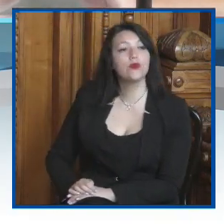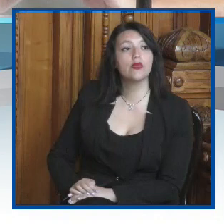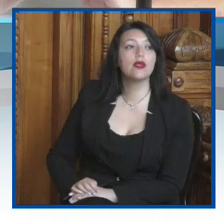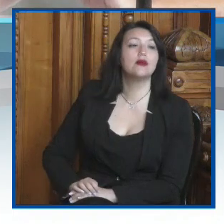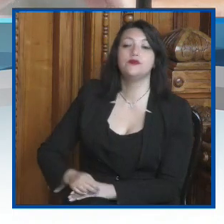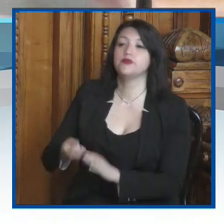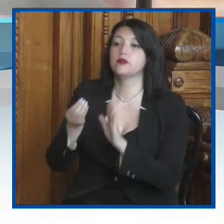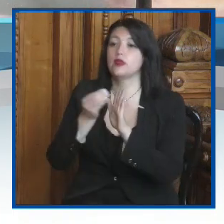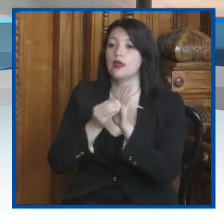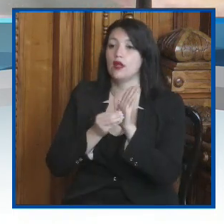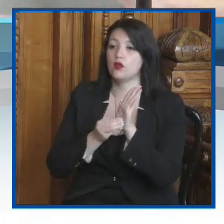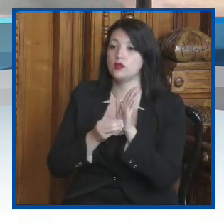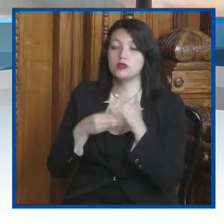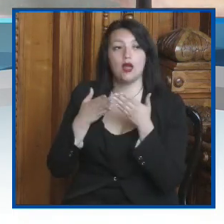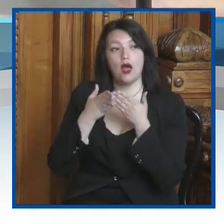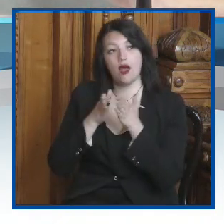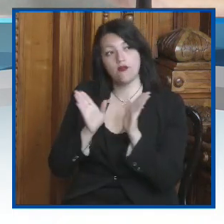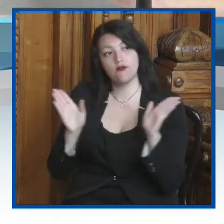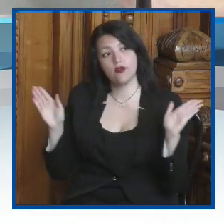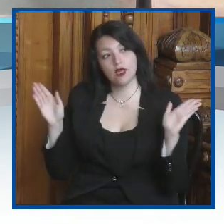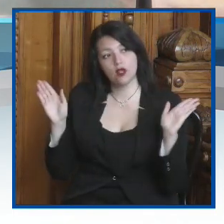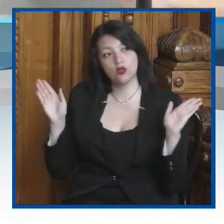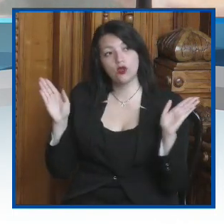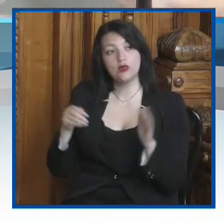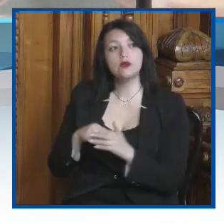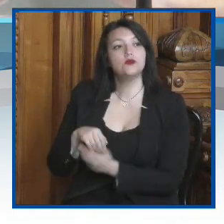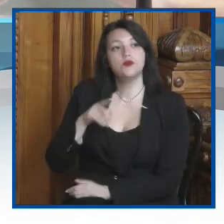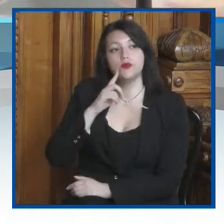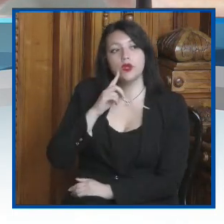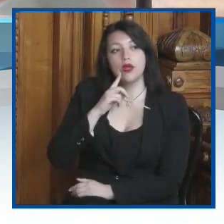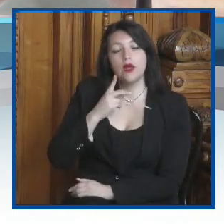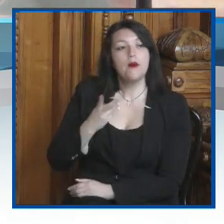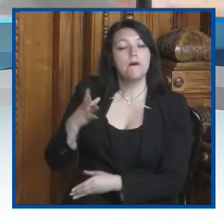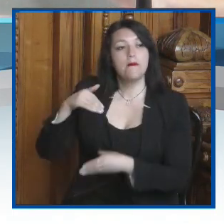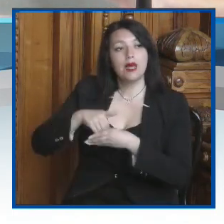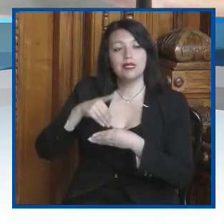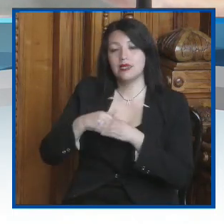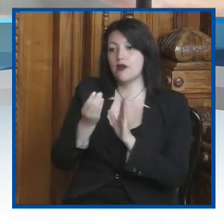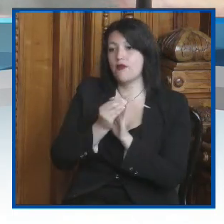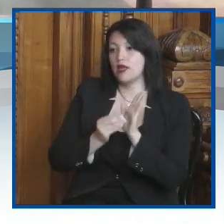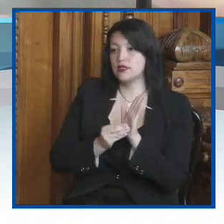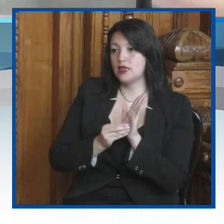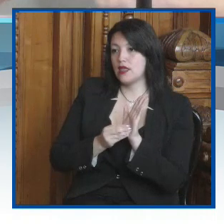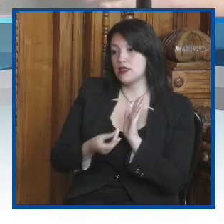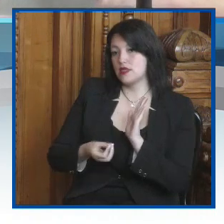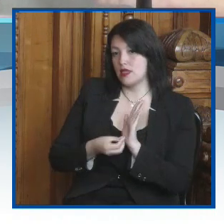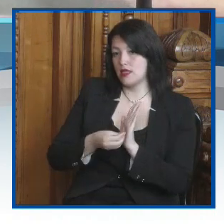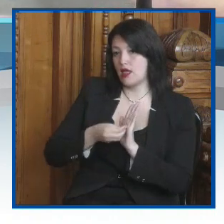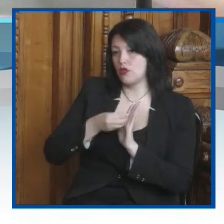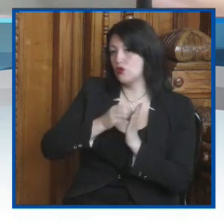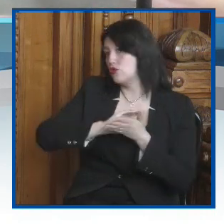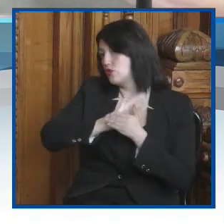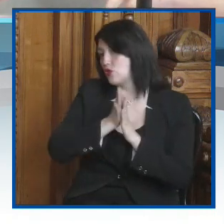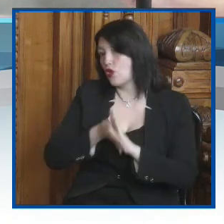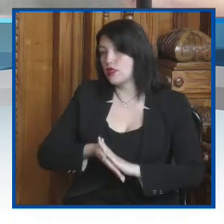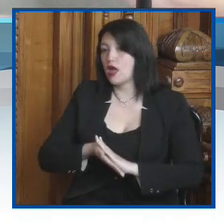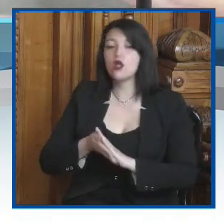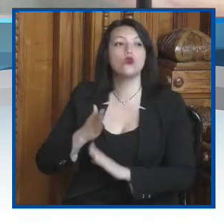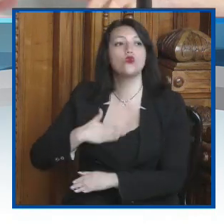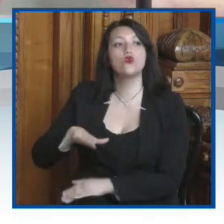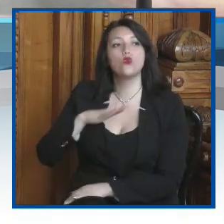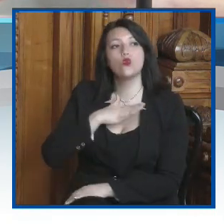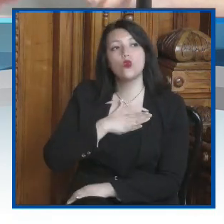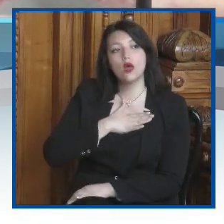datos abiertos. Tenemos un Drive donde tenemos una base de datos donde están todas las resoluciones